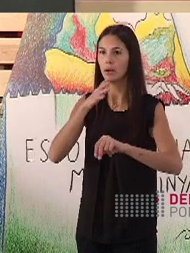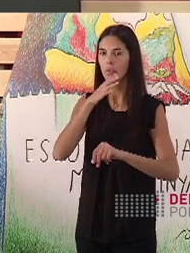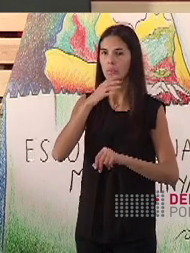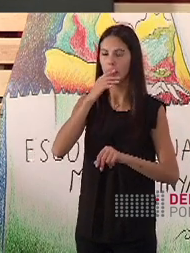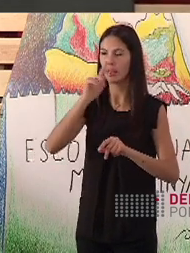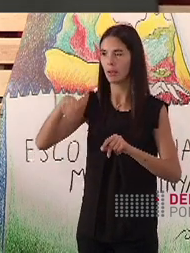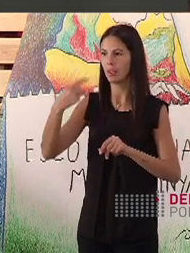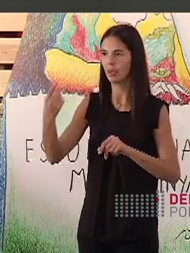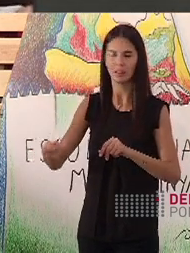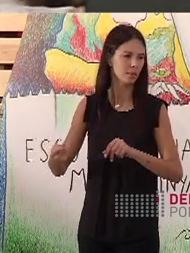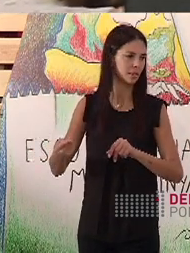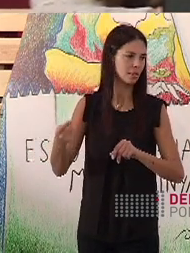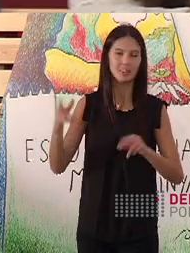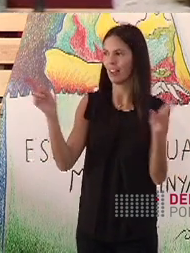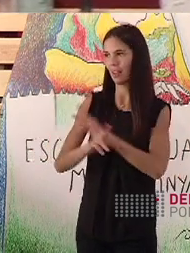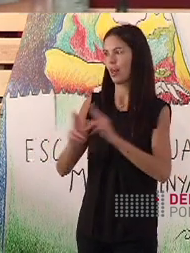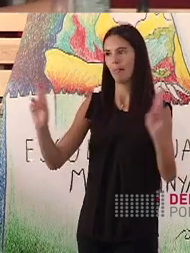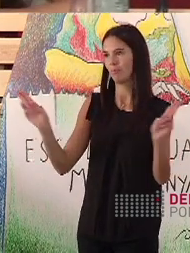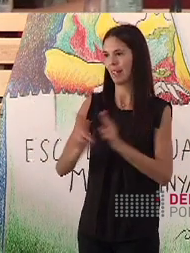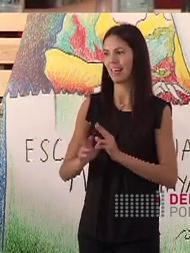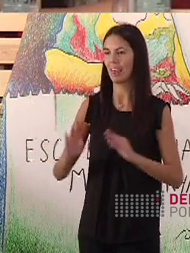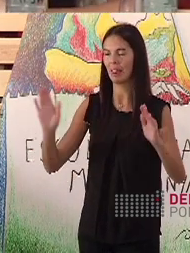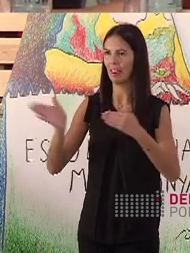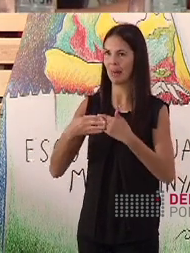vir as seguintes. Bueno, no, a clausura xa.